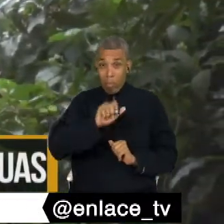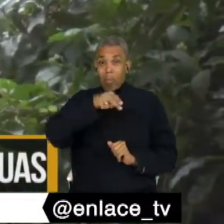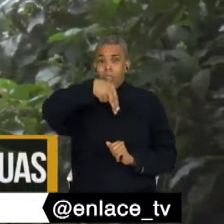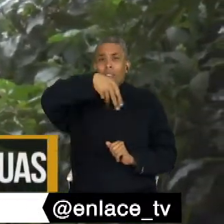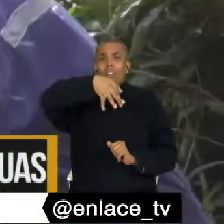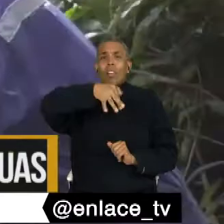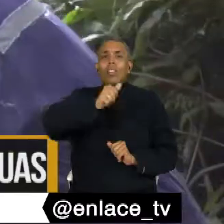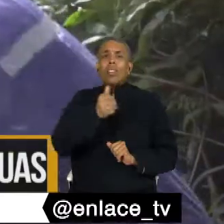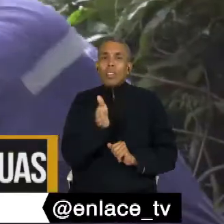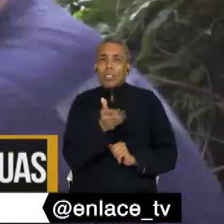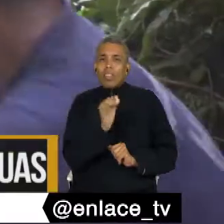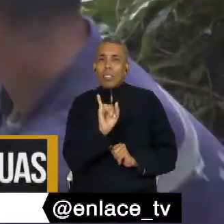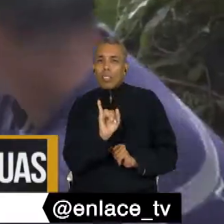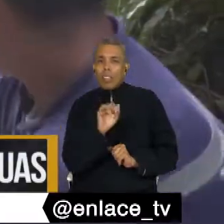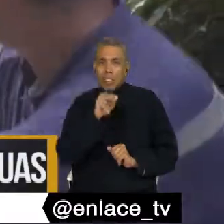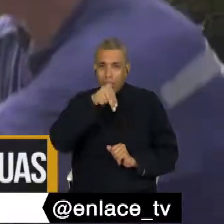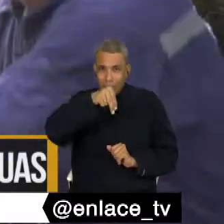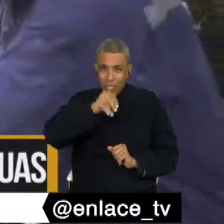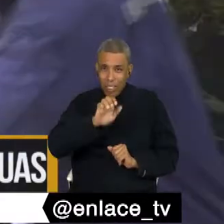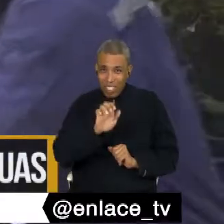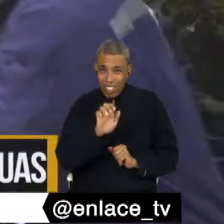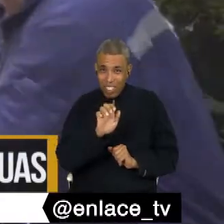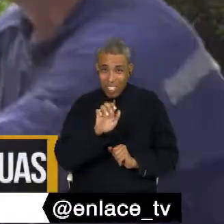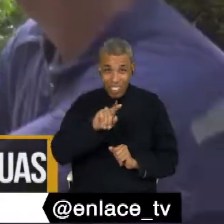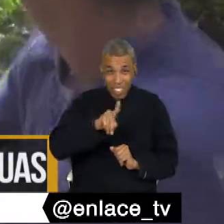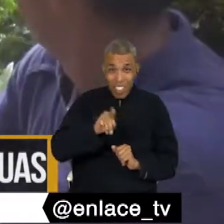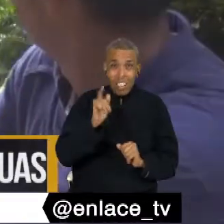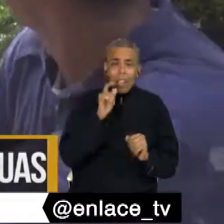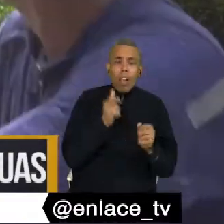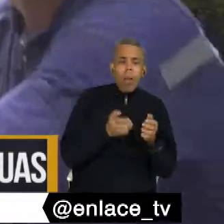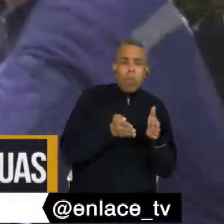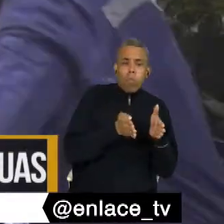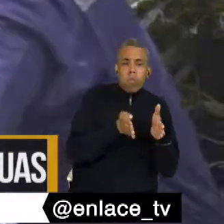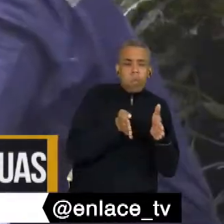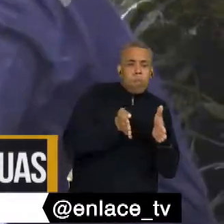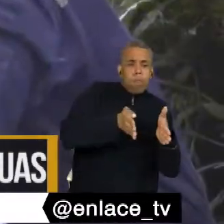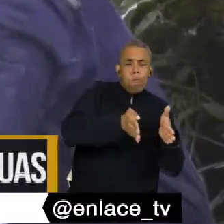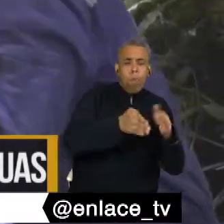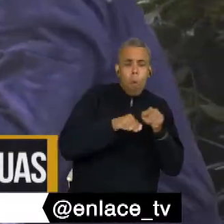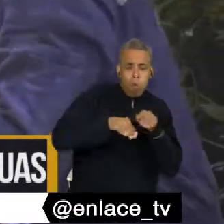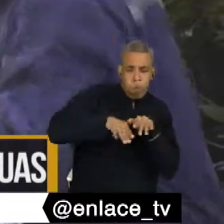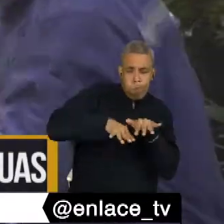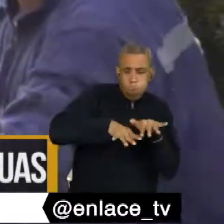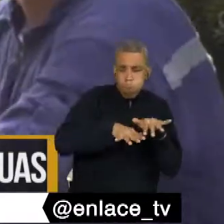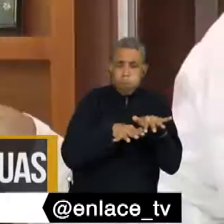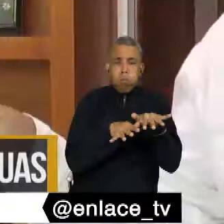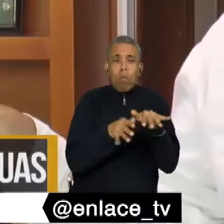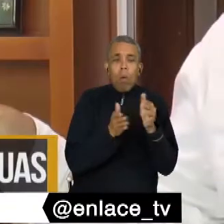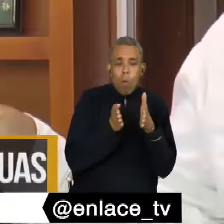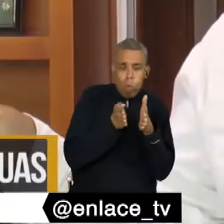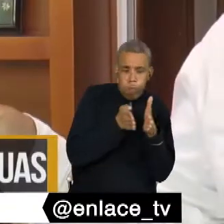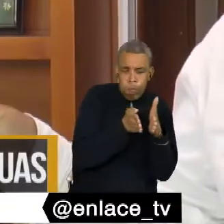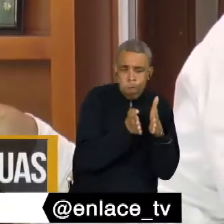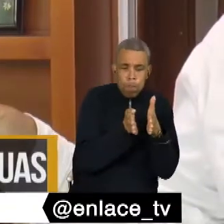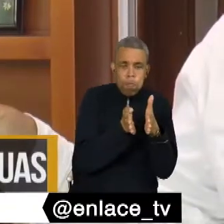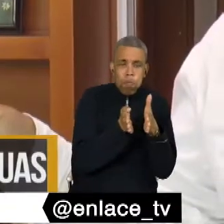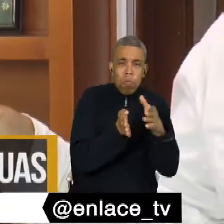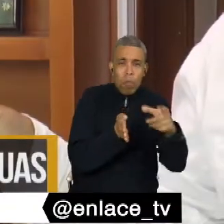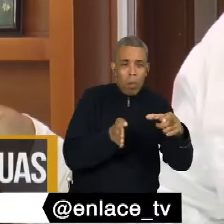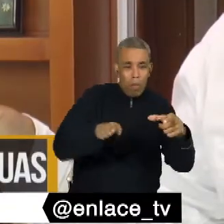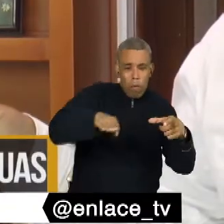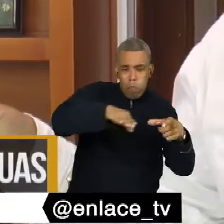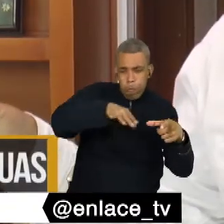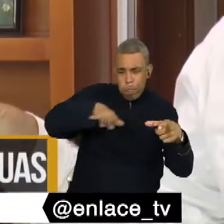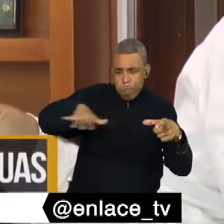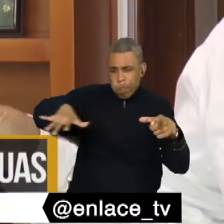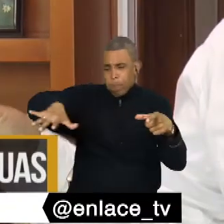de la quebrada La Vizcaína y la cual a su vez es tributaria del Zarzal, hicimos ayer